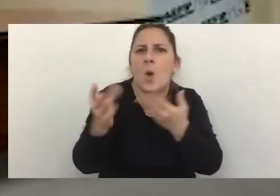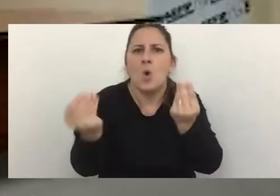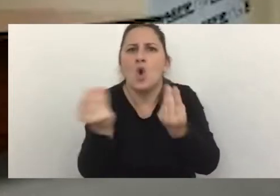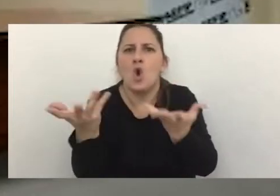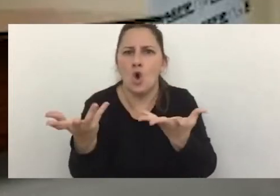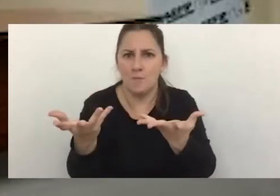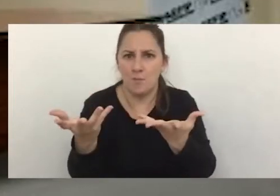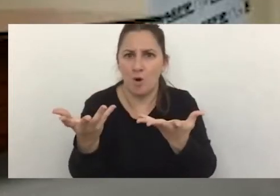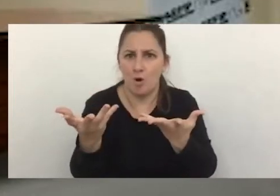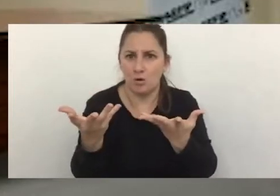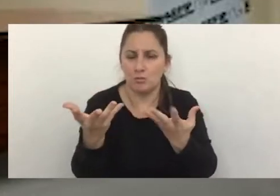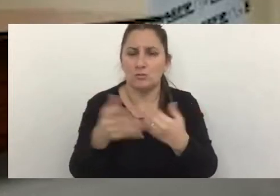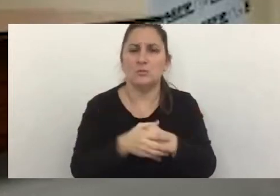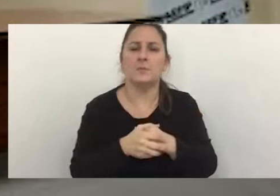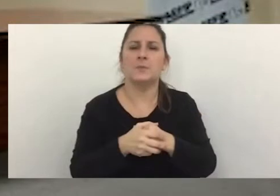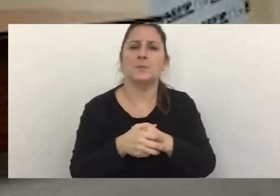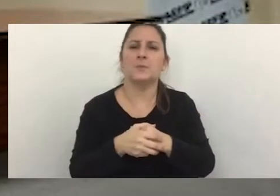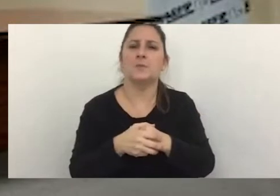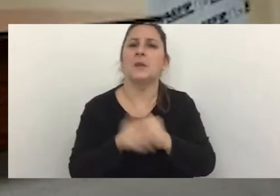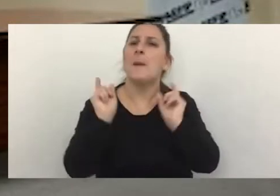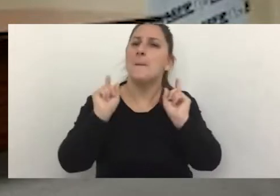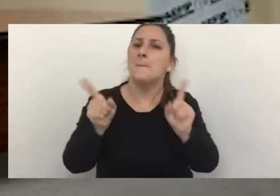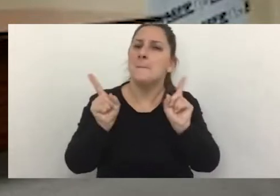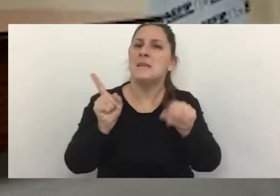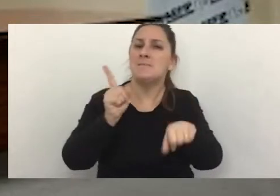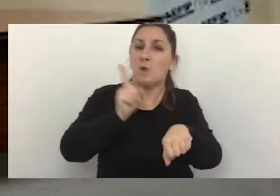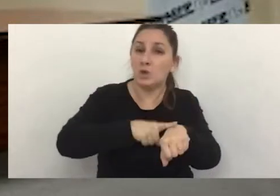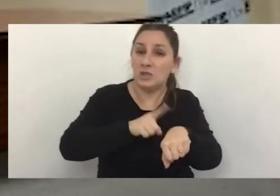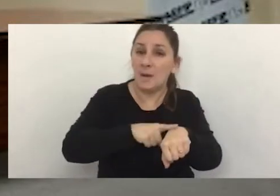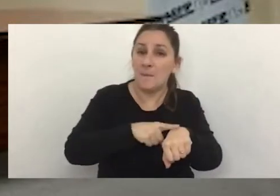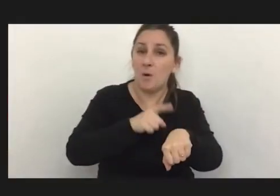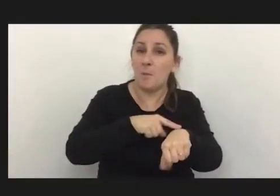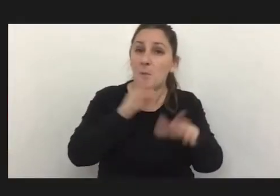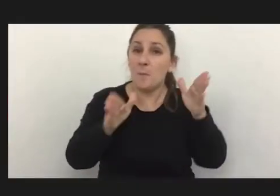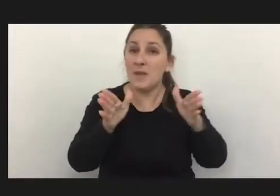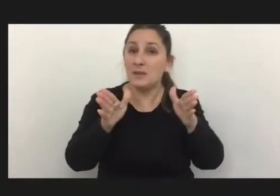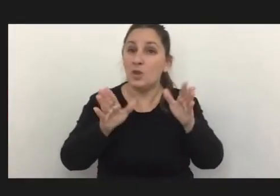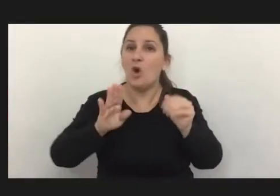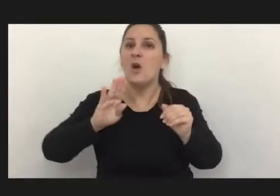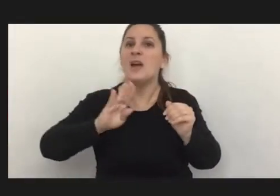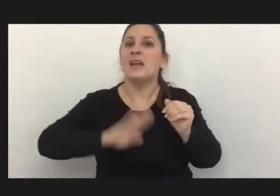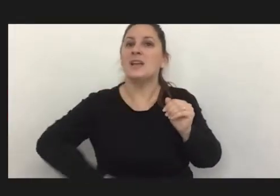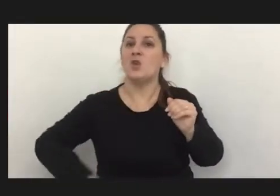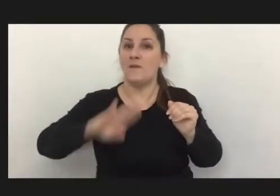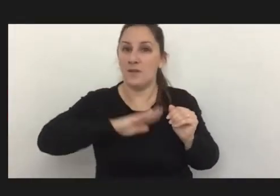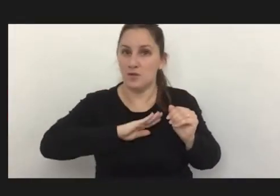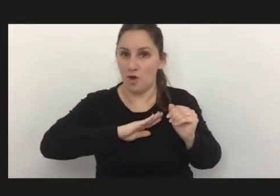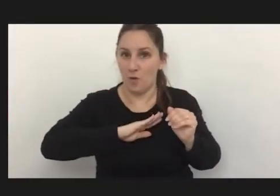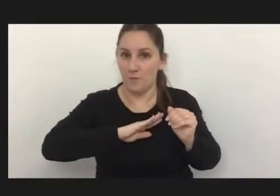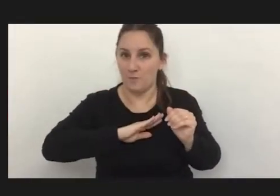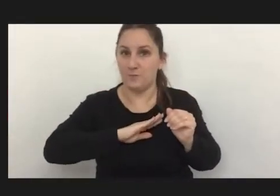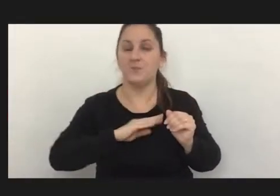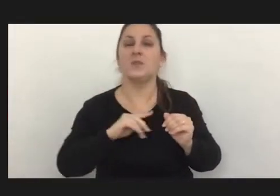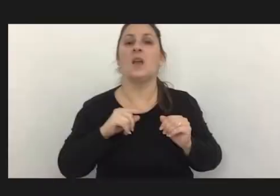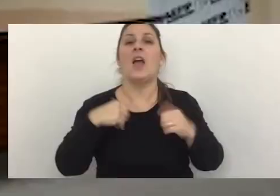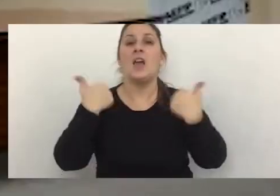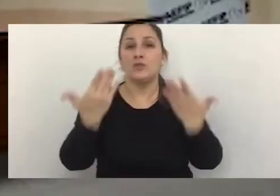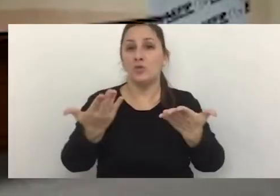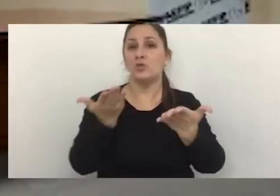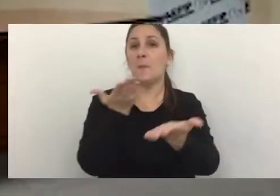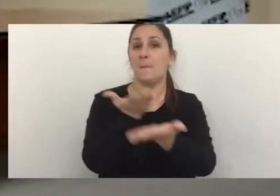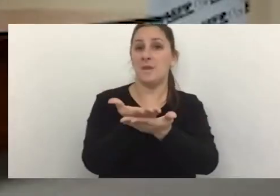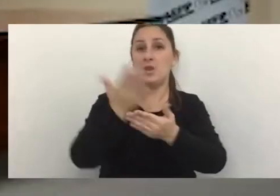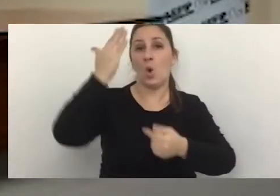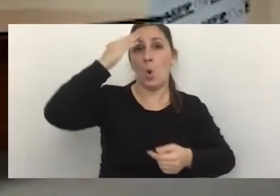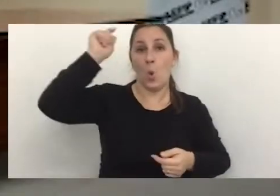en los mismos tiempos en que se había ofendido a la Virgen. Lo solicita a los jueces